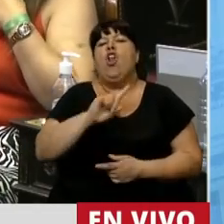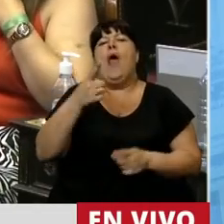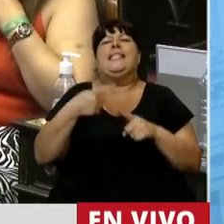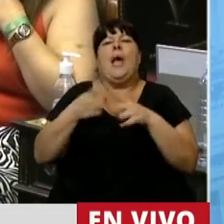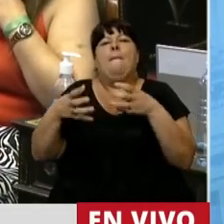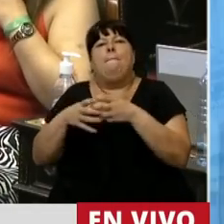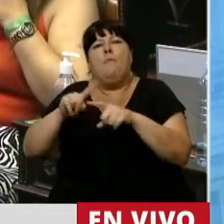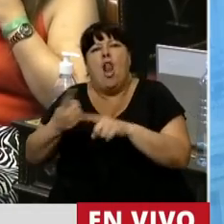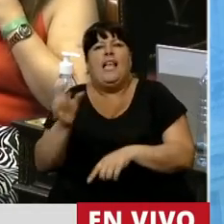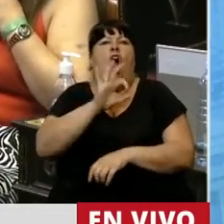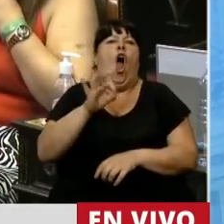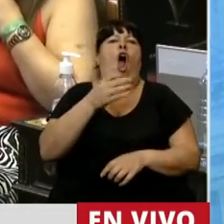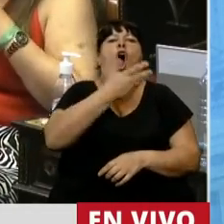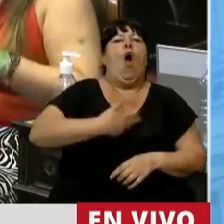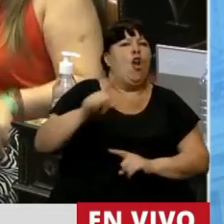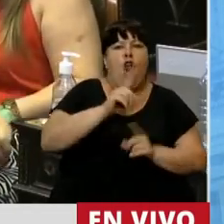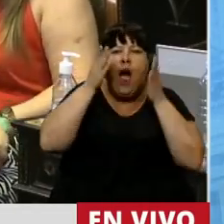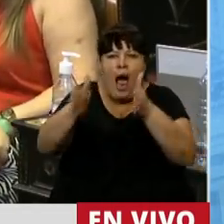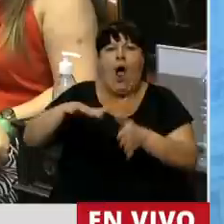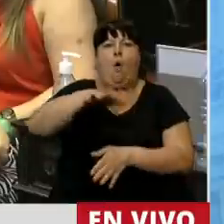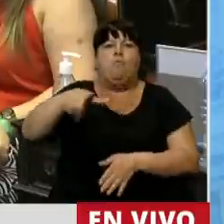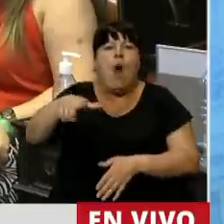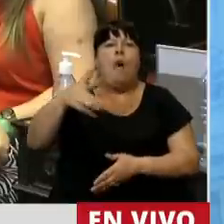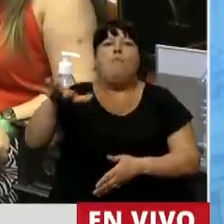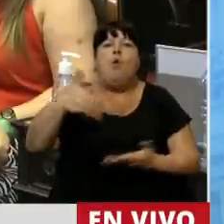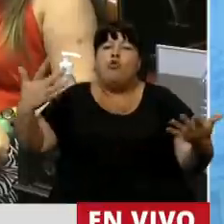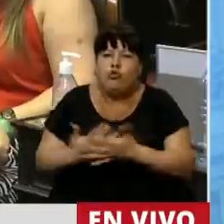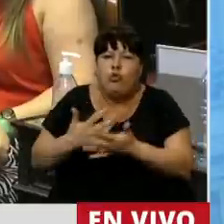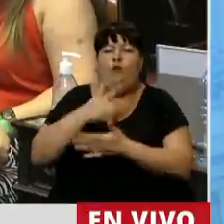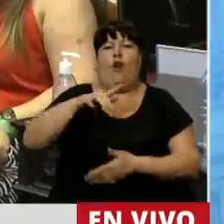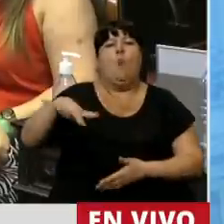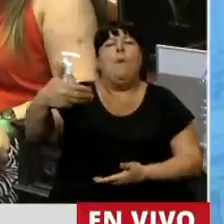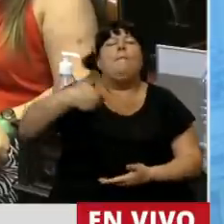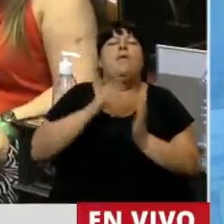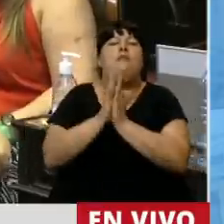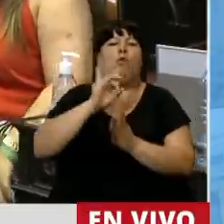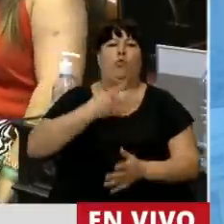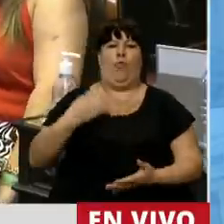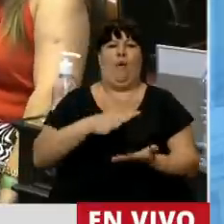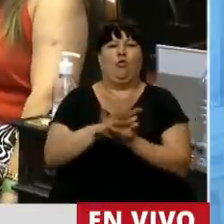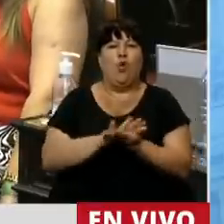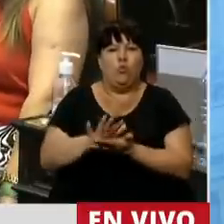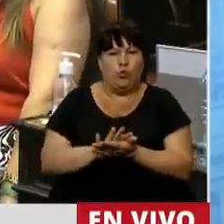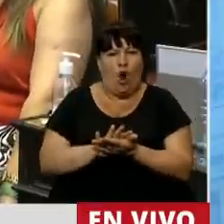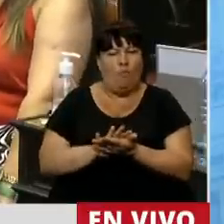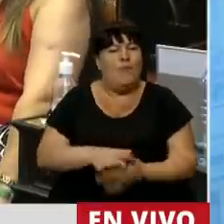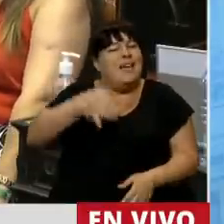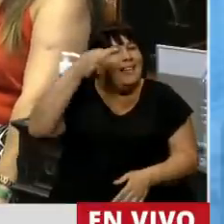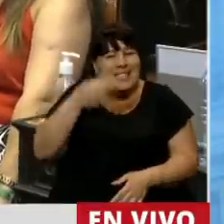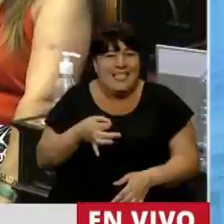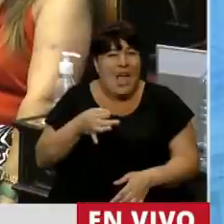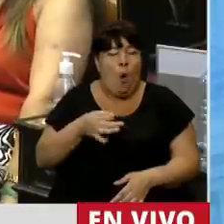partido, no de un gobierno, de un pueblo. De un pueblo que sufre, de un pueblo que nos pide soluciones.